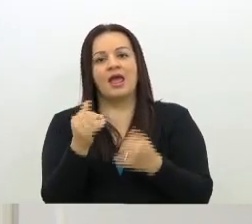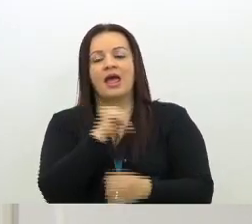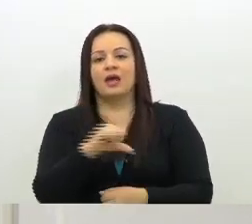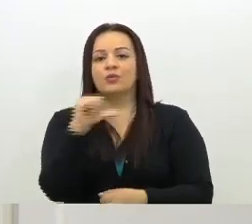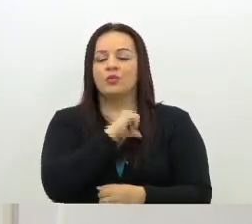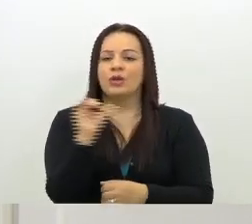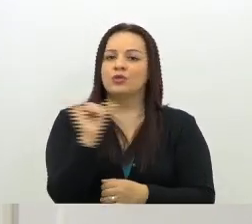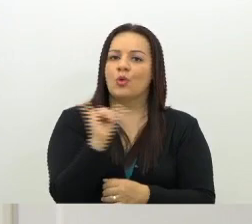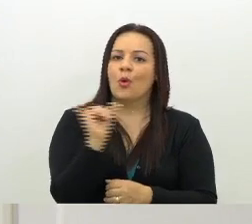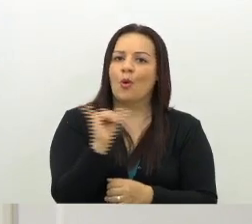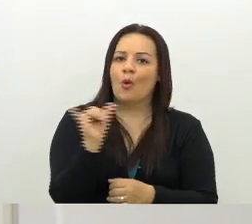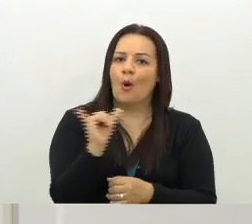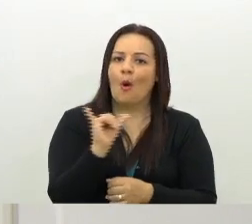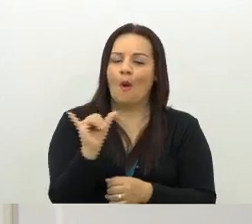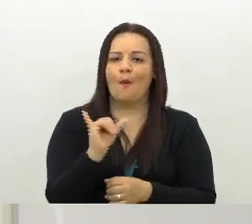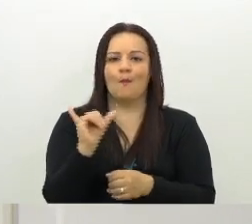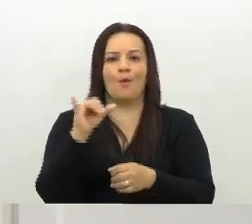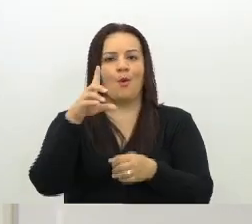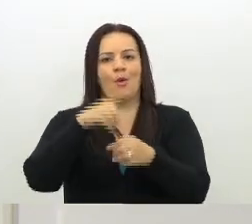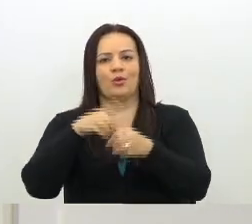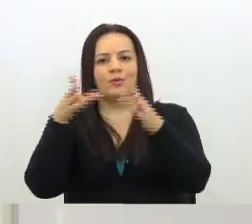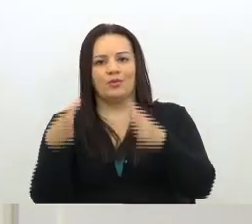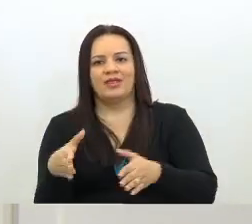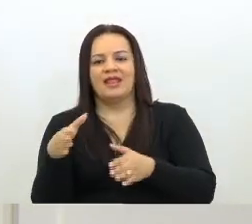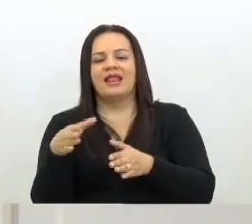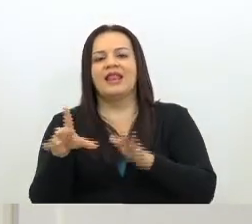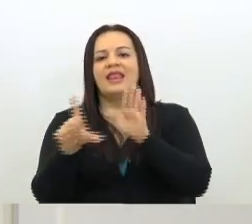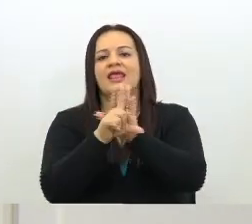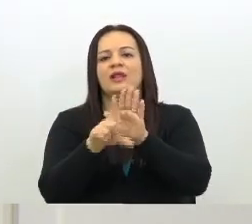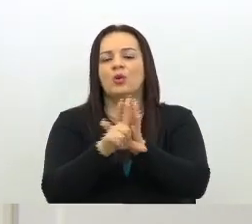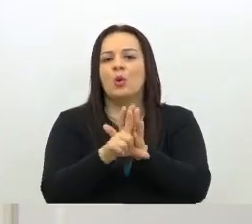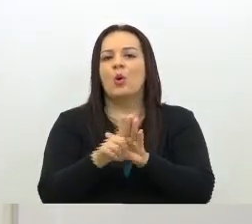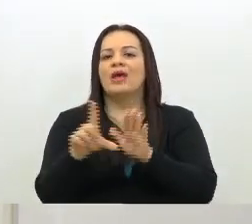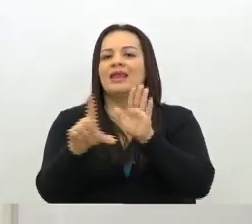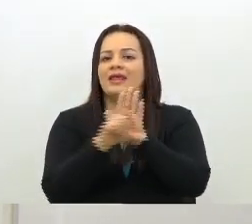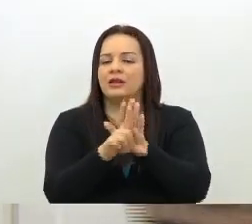Senado, legisló y legisló incorrectamente.